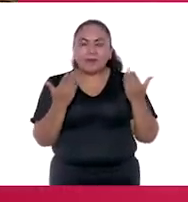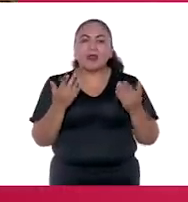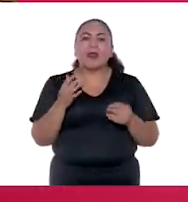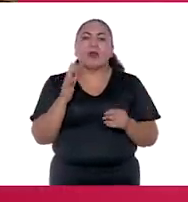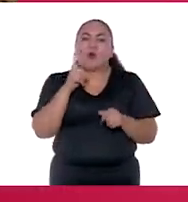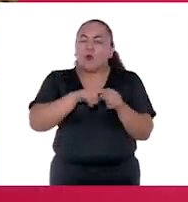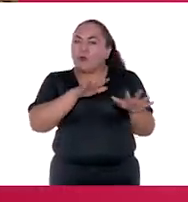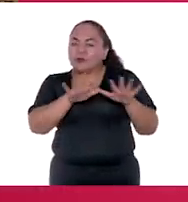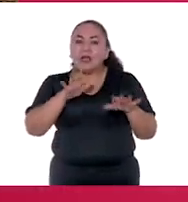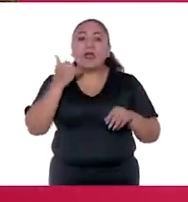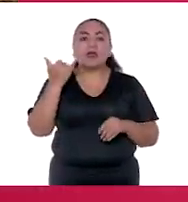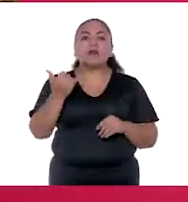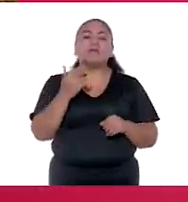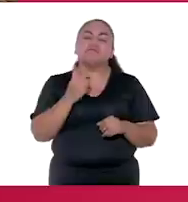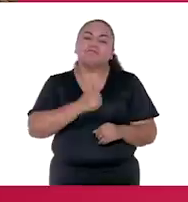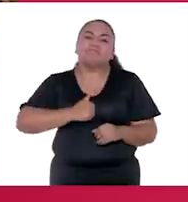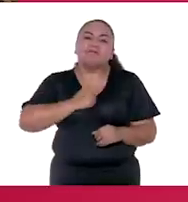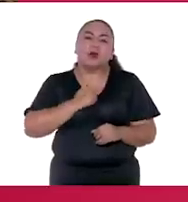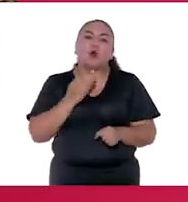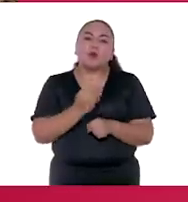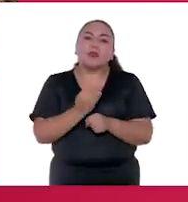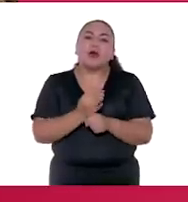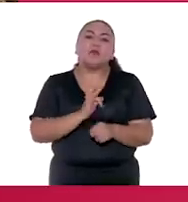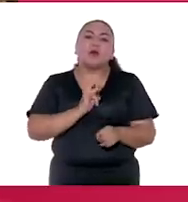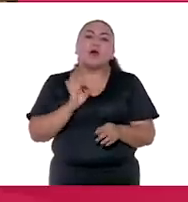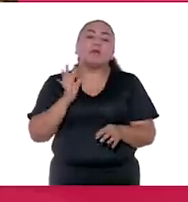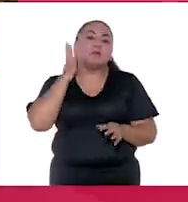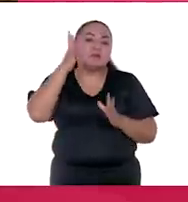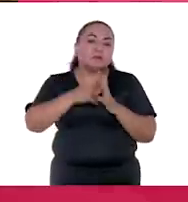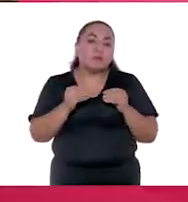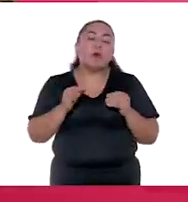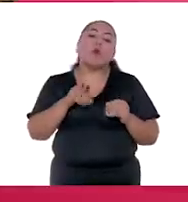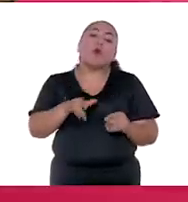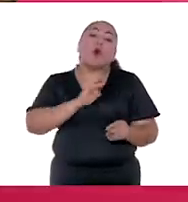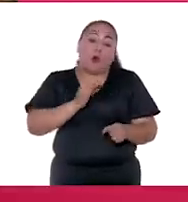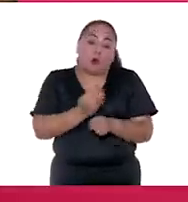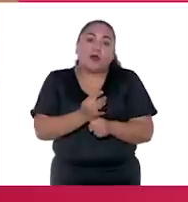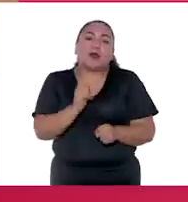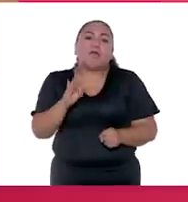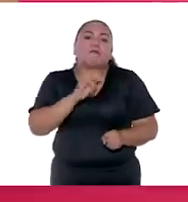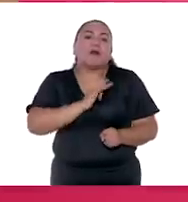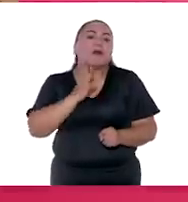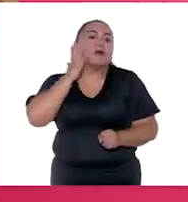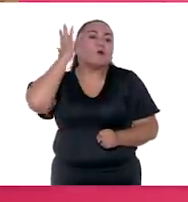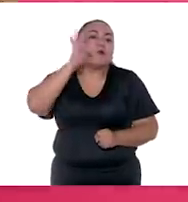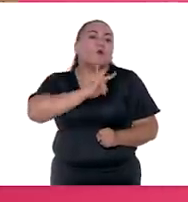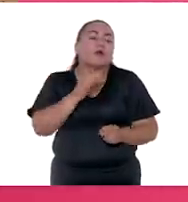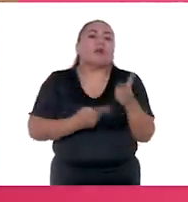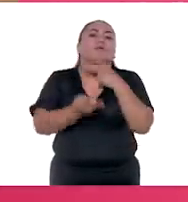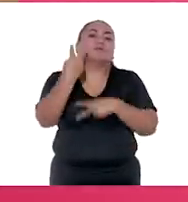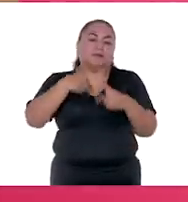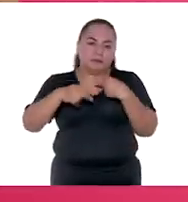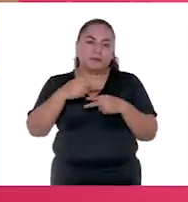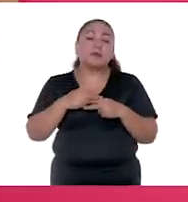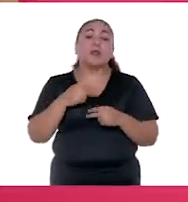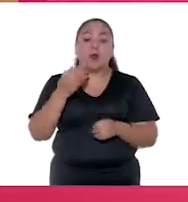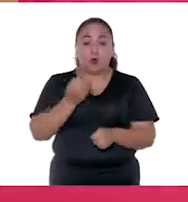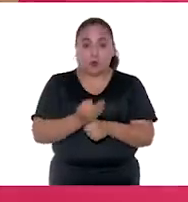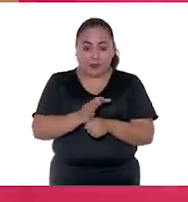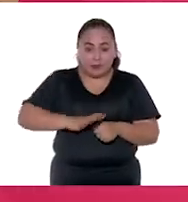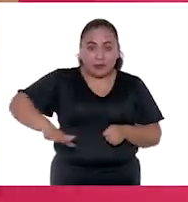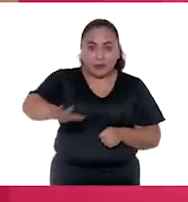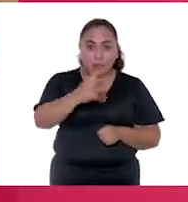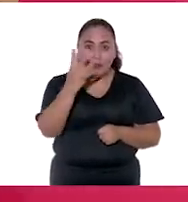amenazado, aspira a tener un nuevo mañana. En Cuatro Ciénegas, Coahuila, comienzan a soplar